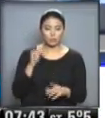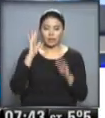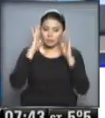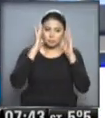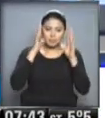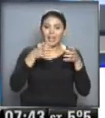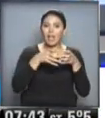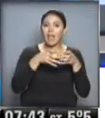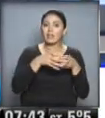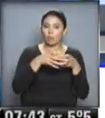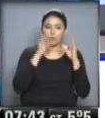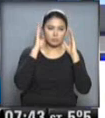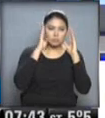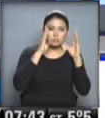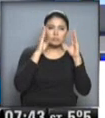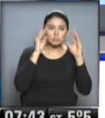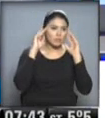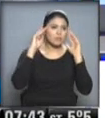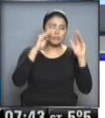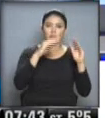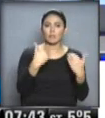mentalizar el equipo para que tenga